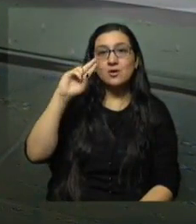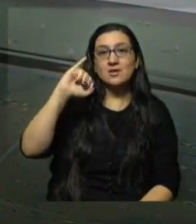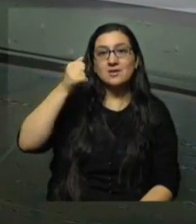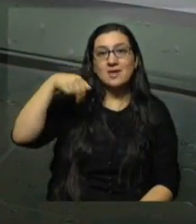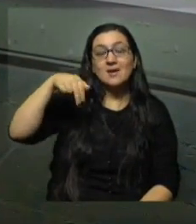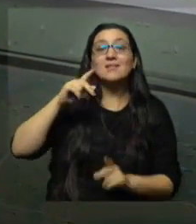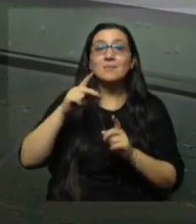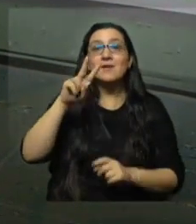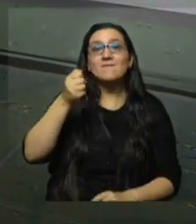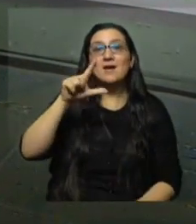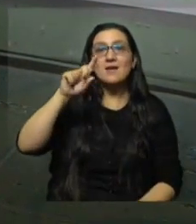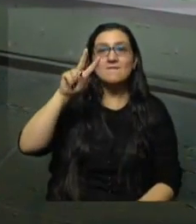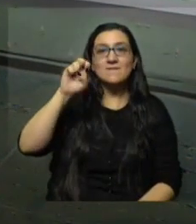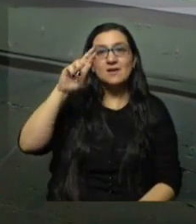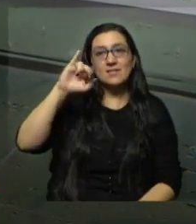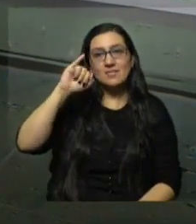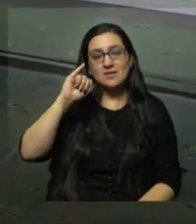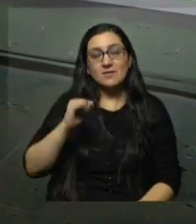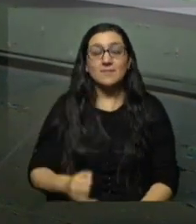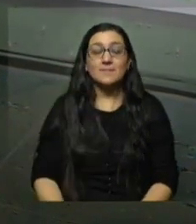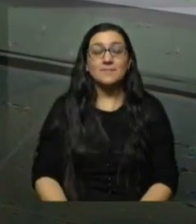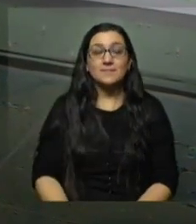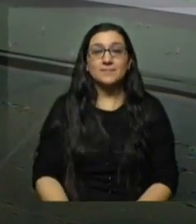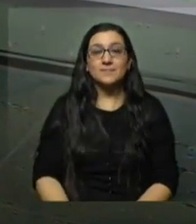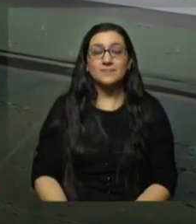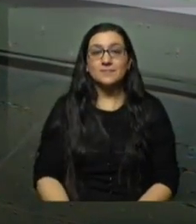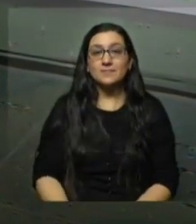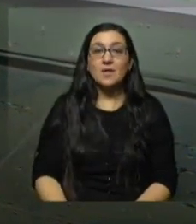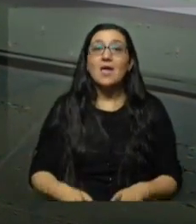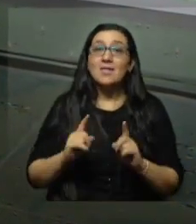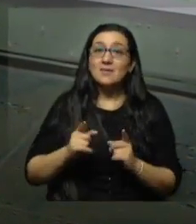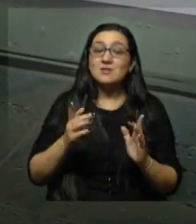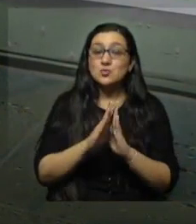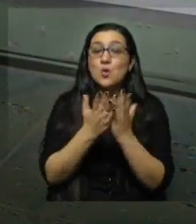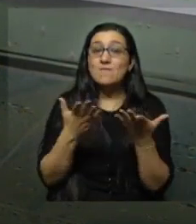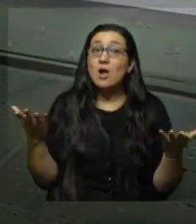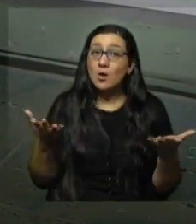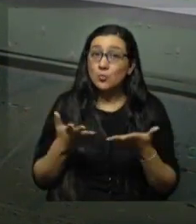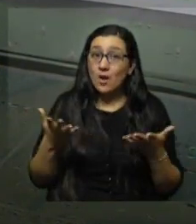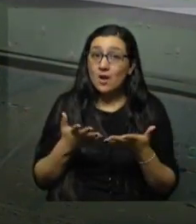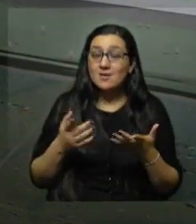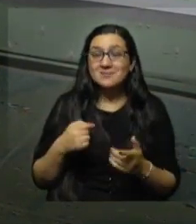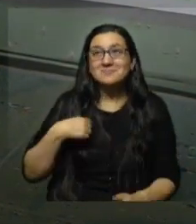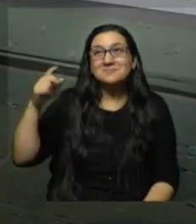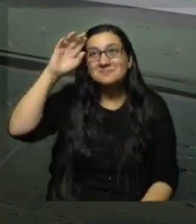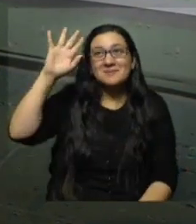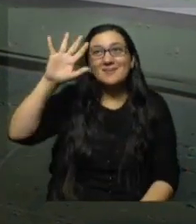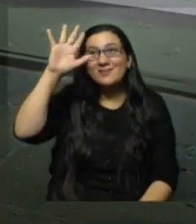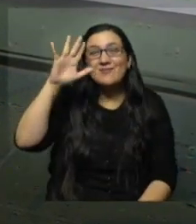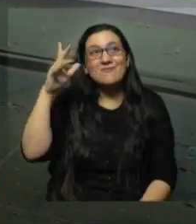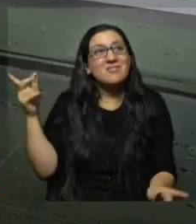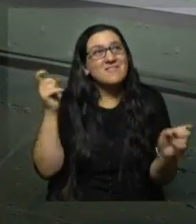Y Valverde, Federico Valverde, como me olvidaron del Fede. Así que también es un libro muy actual y me imagino que habrá sido difícil